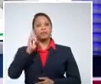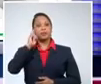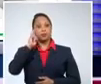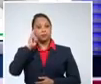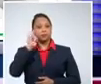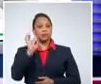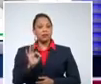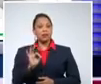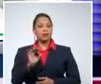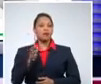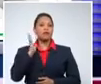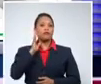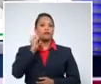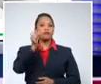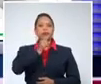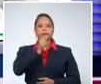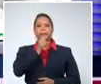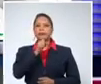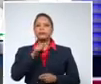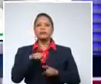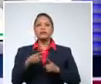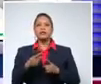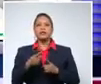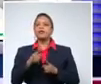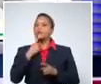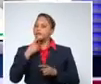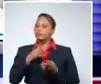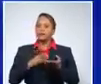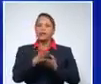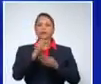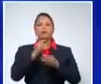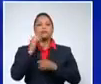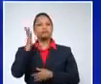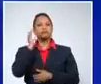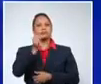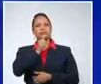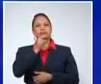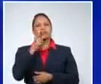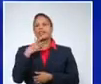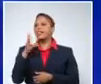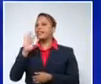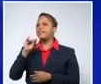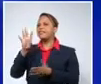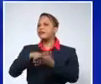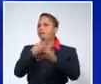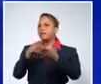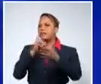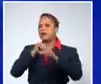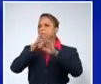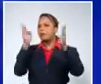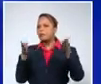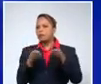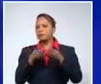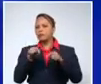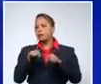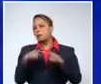de conferencia de prensa. Doctor, continuamos. ¿Qué dicen las estadísticas en el mundo en esta jornada? Bueno,